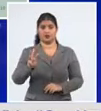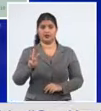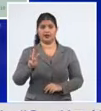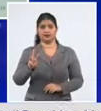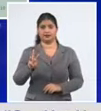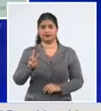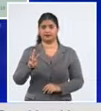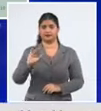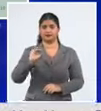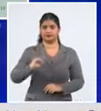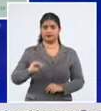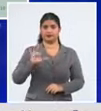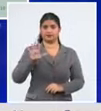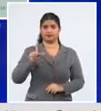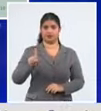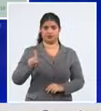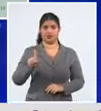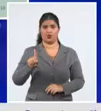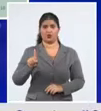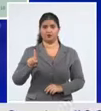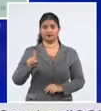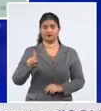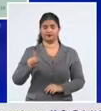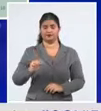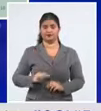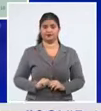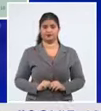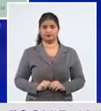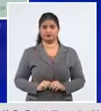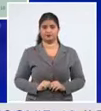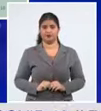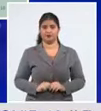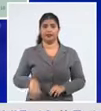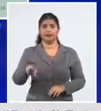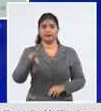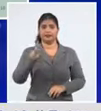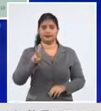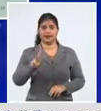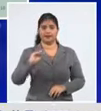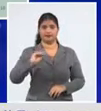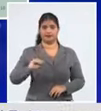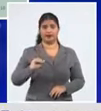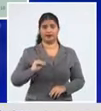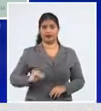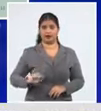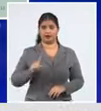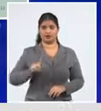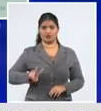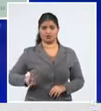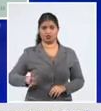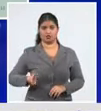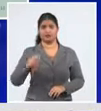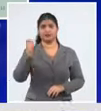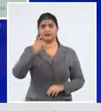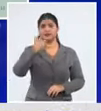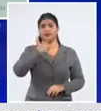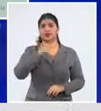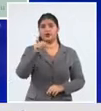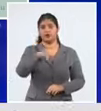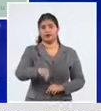51 en Tahuasco, 43 en Fomento y 12 en Cabaigual. Ciego de Ávila